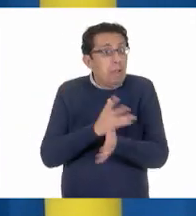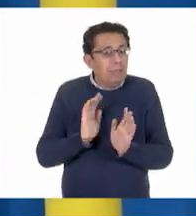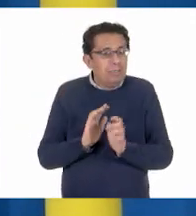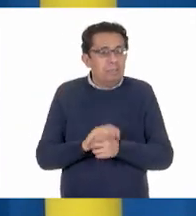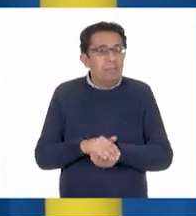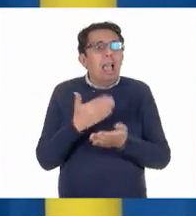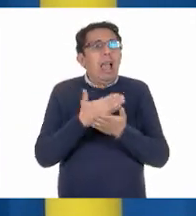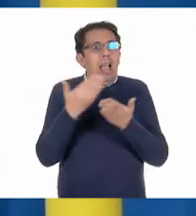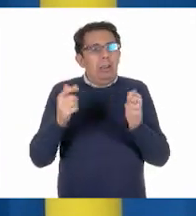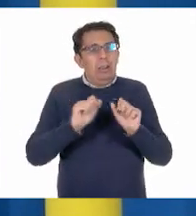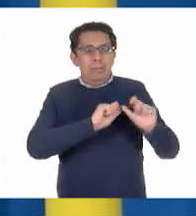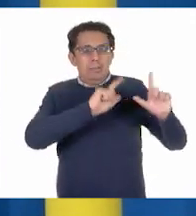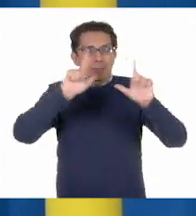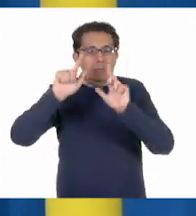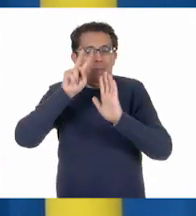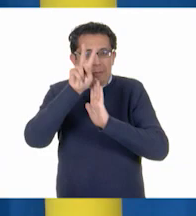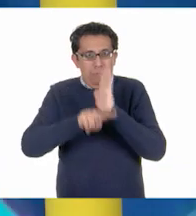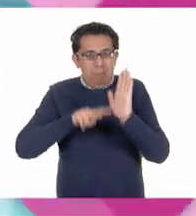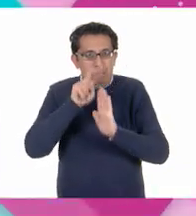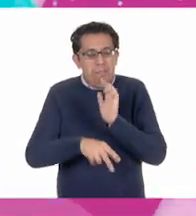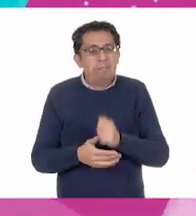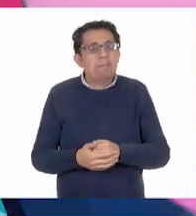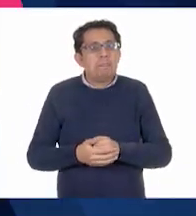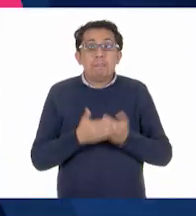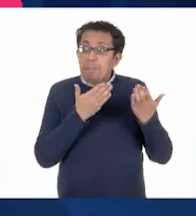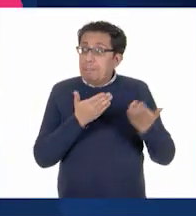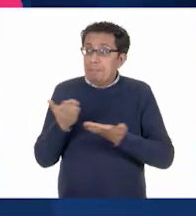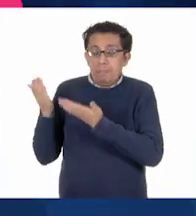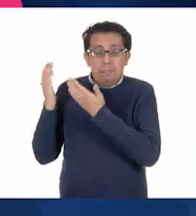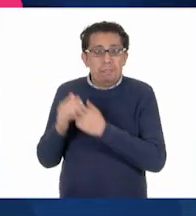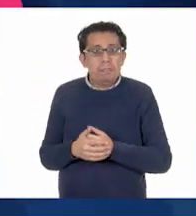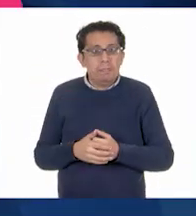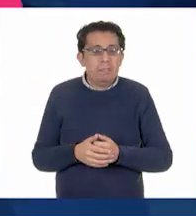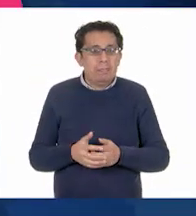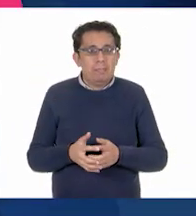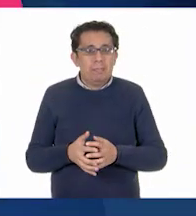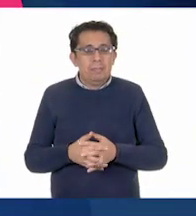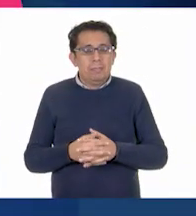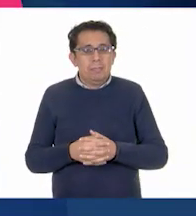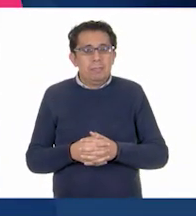ahora vámonos al video. ¡Vamos!